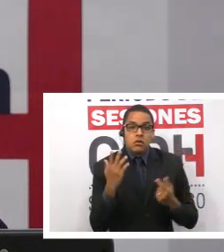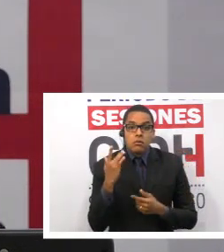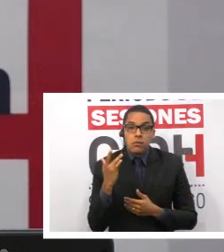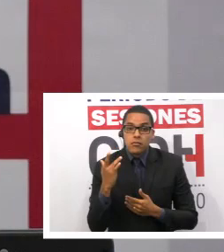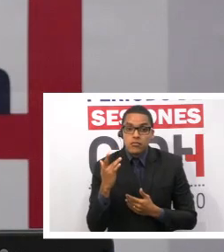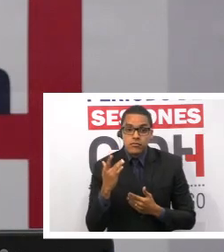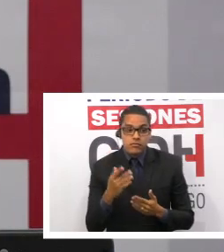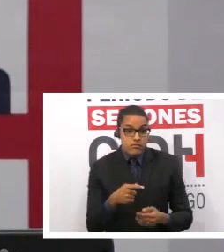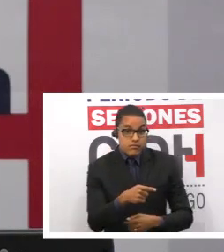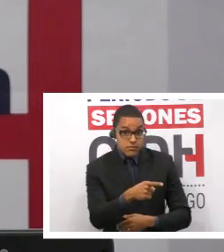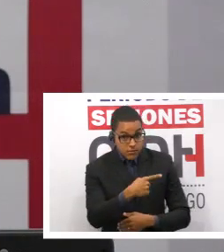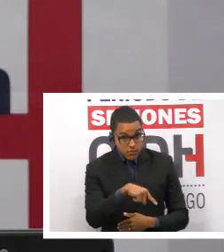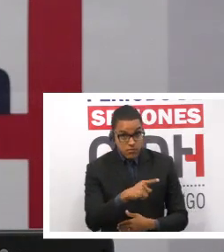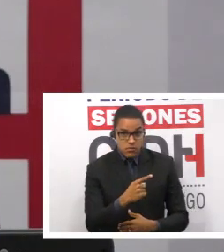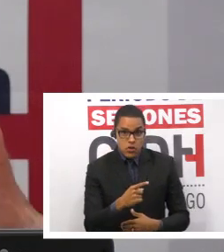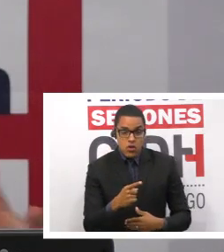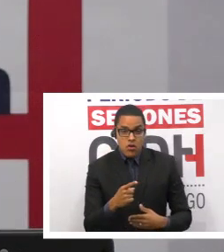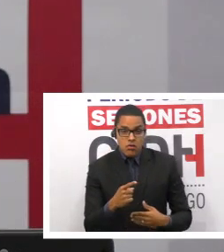fundamento